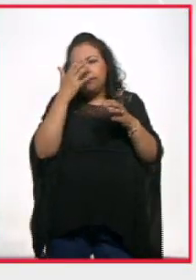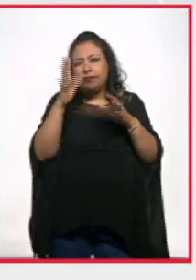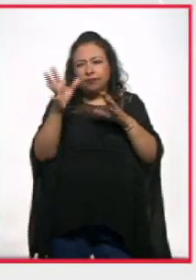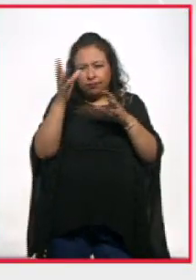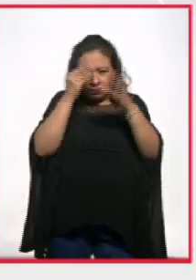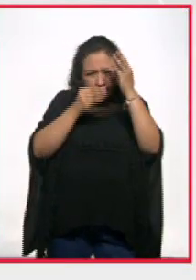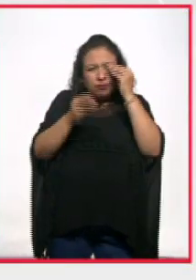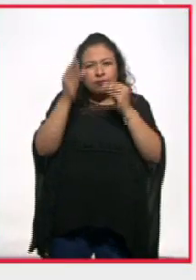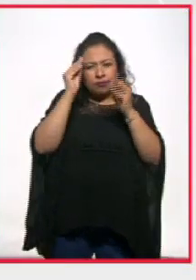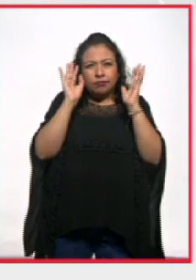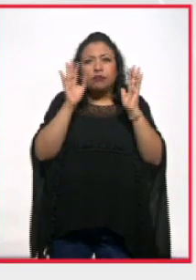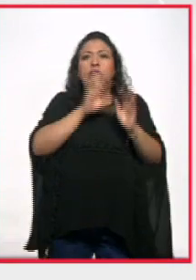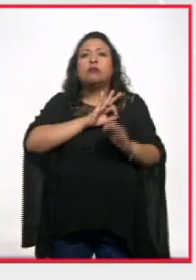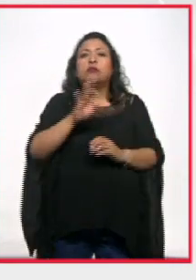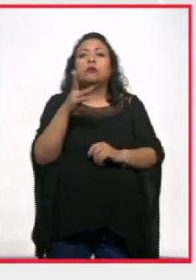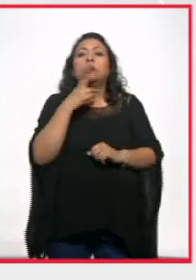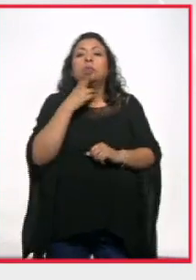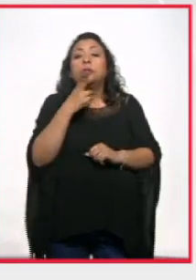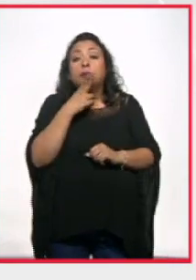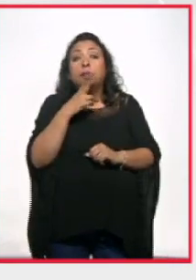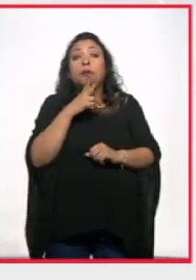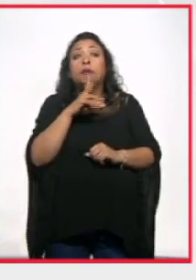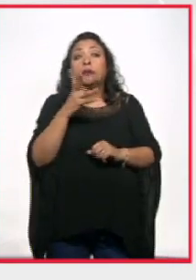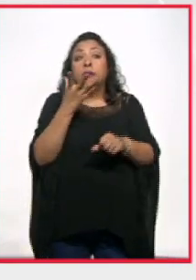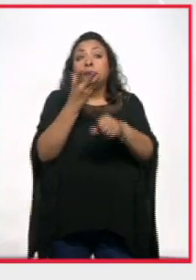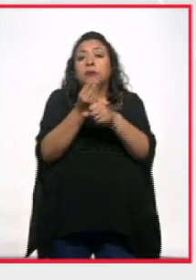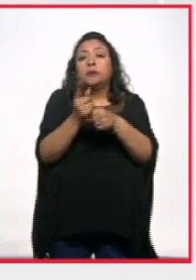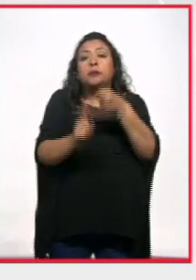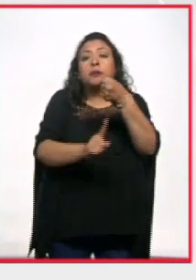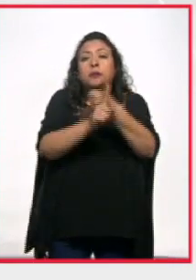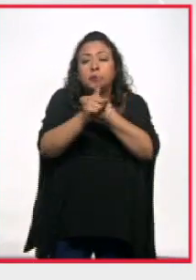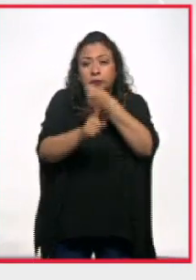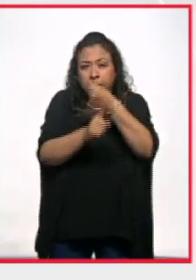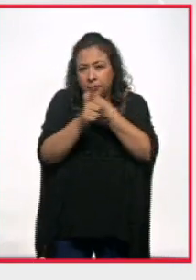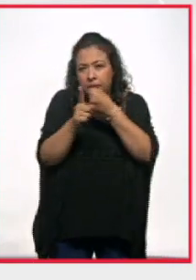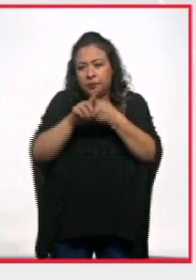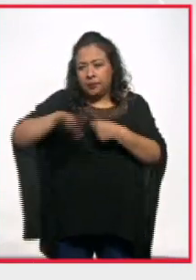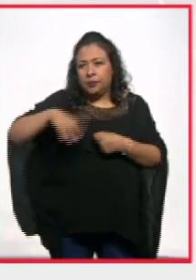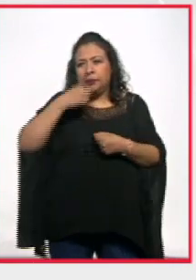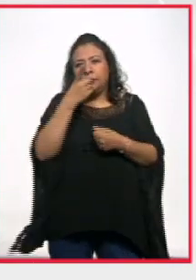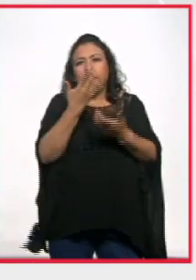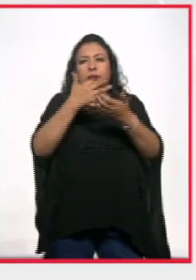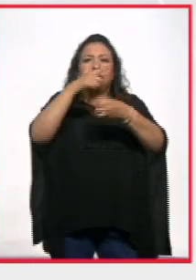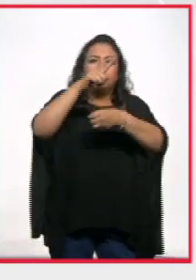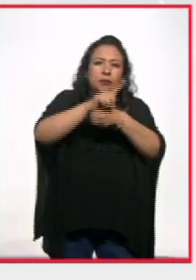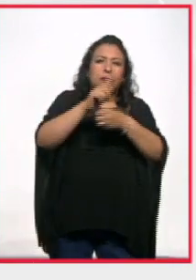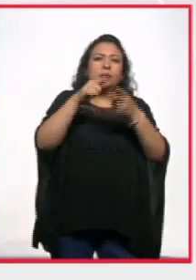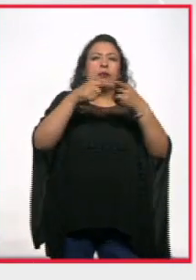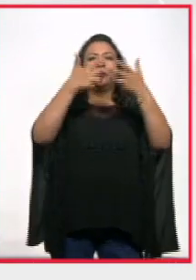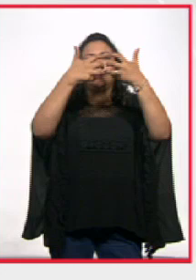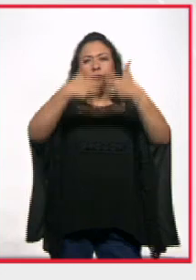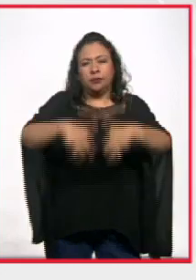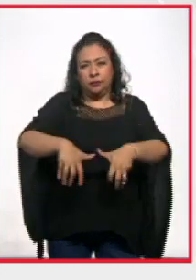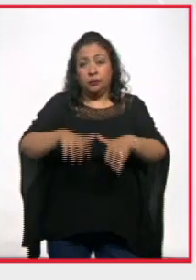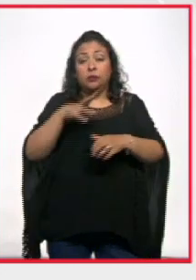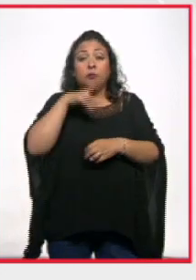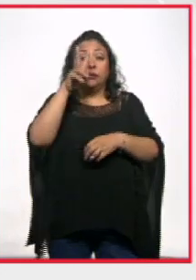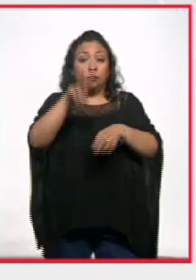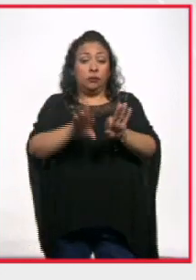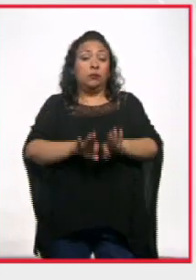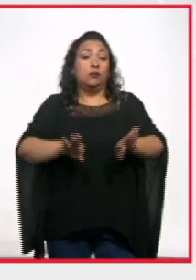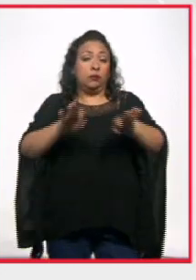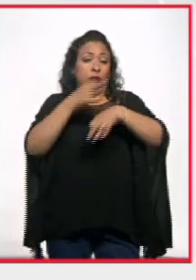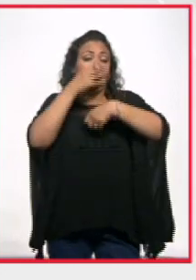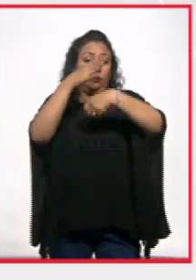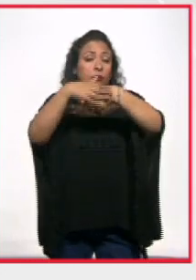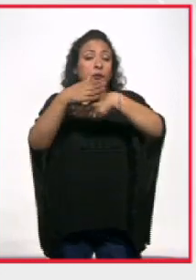adquirido lo podamos aplicar ya a la resolución de un problema, como decía, social, un problema de la industria. Es muy importante